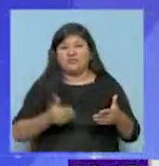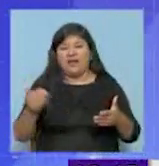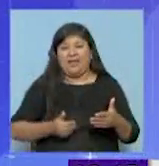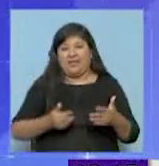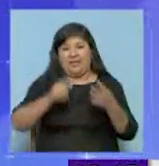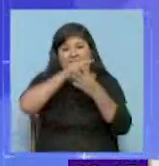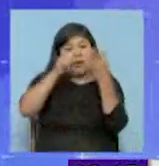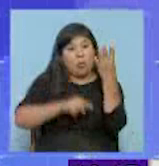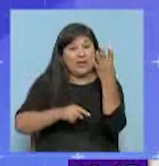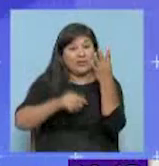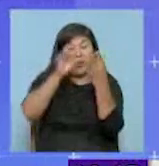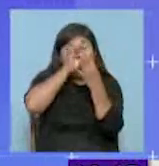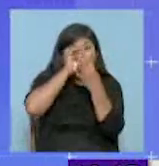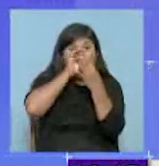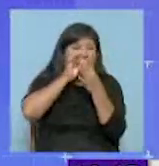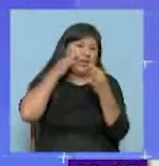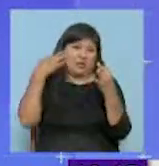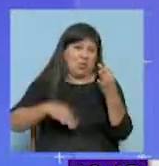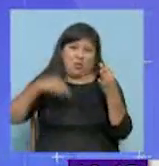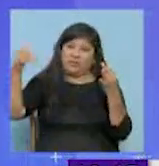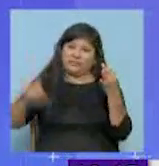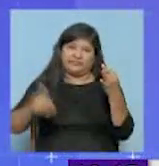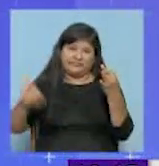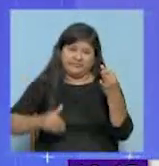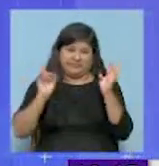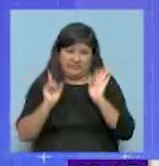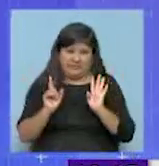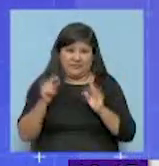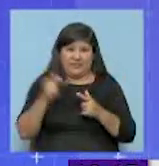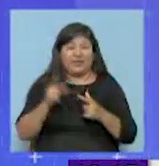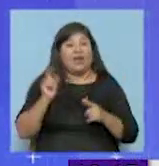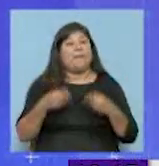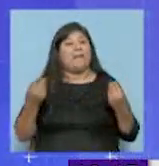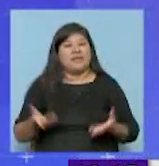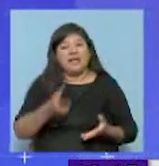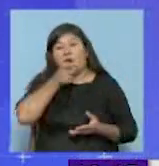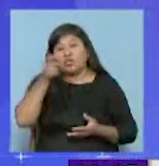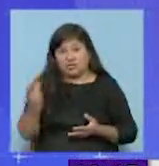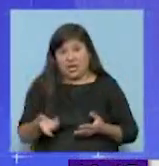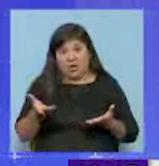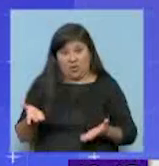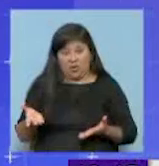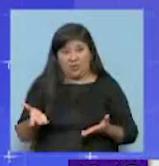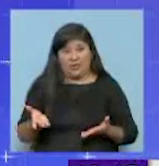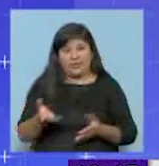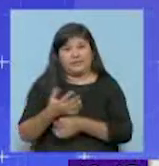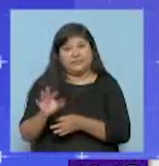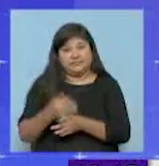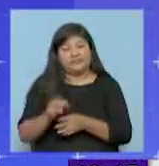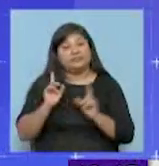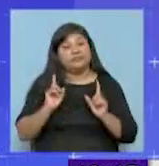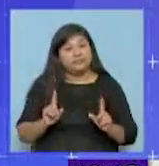aumentos en las cuotas y el costo de vida. ¿Cuáles son las recomendaciones que hay que tener en